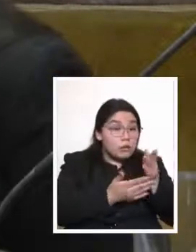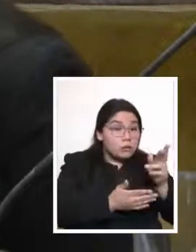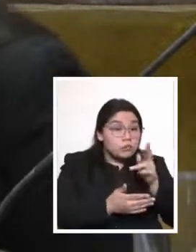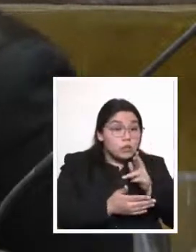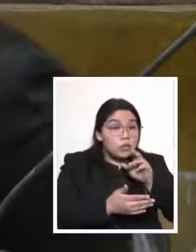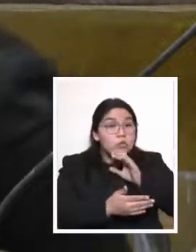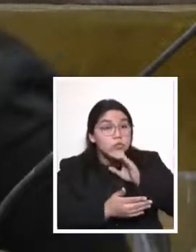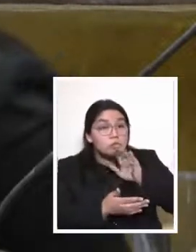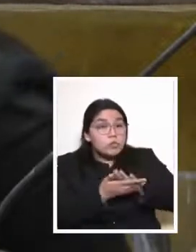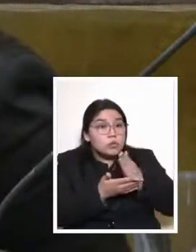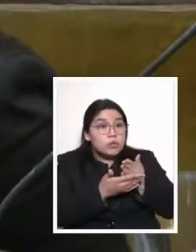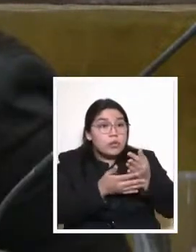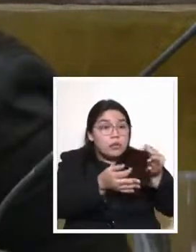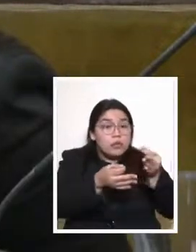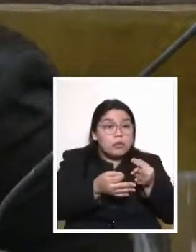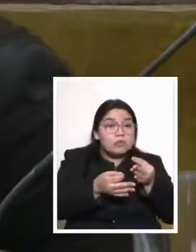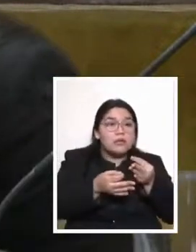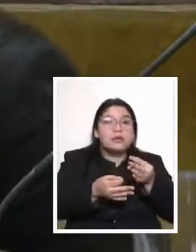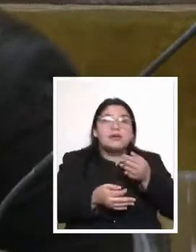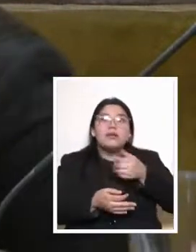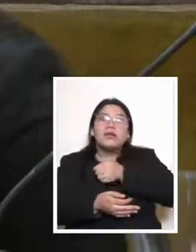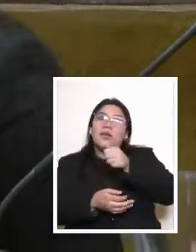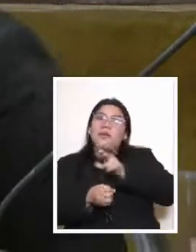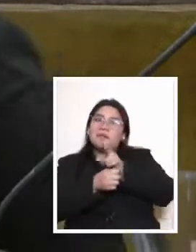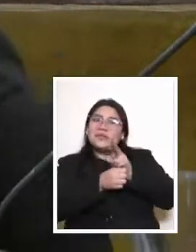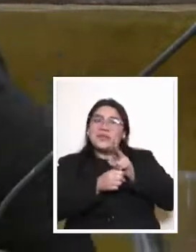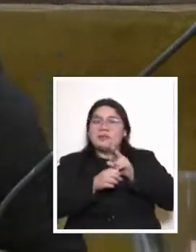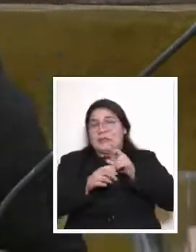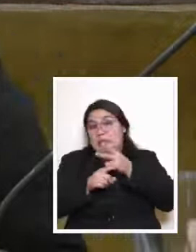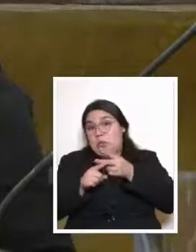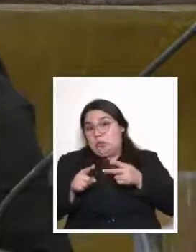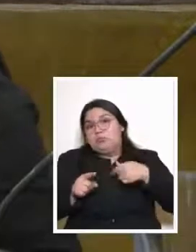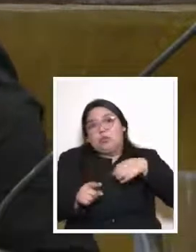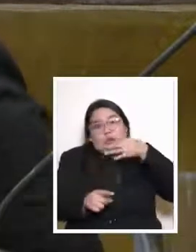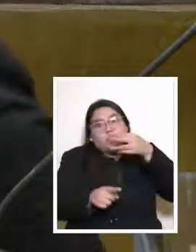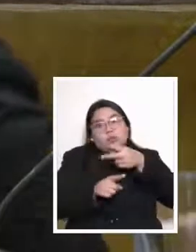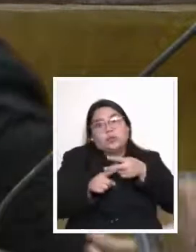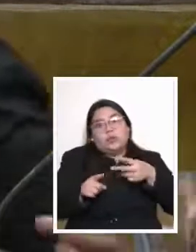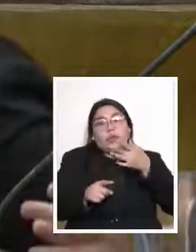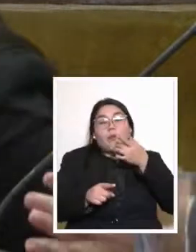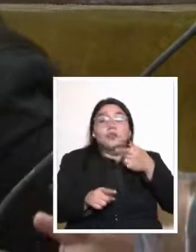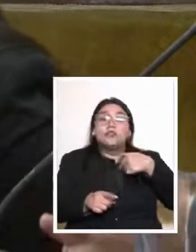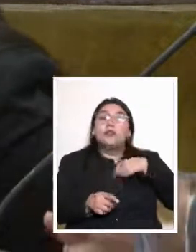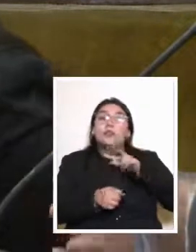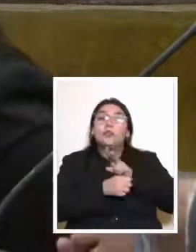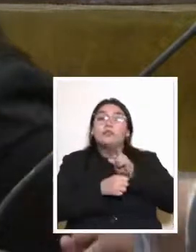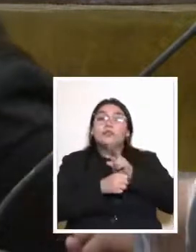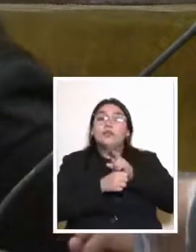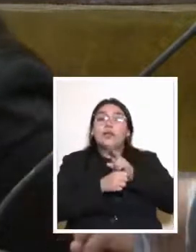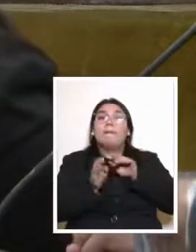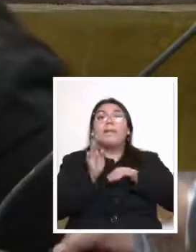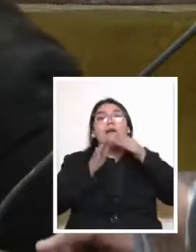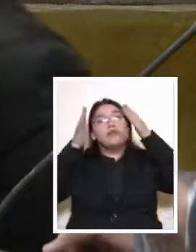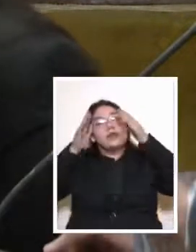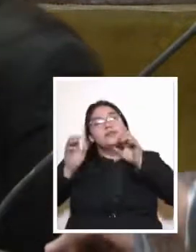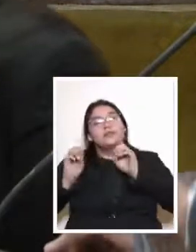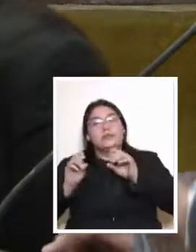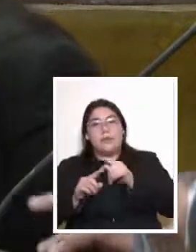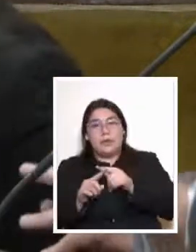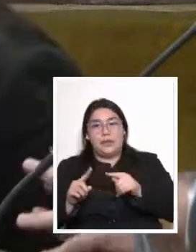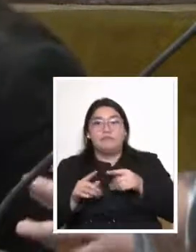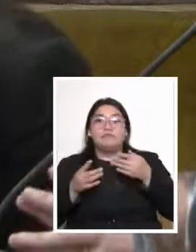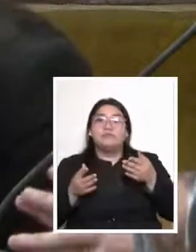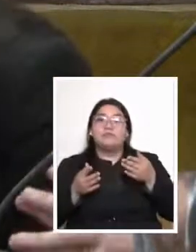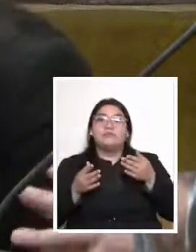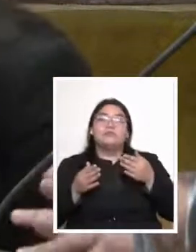y todos los profesores que le hacemos clase a segundo medio. Bueno, yo hablo de segundo medio porque yo soy profesora especialista en enseñanza media y hay